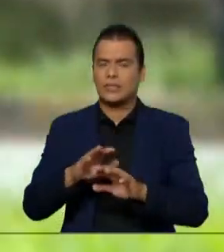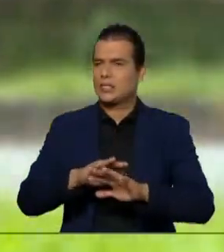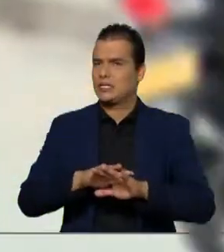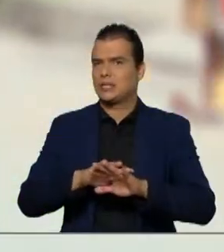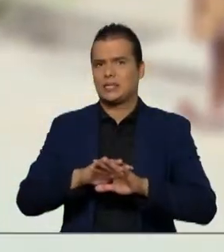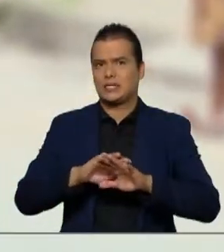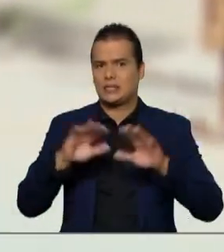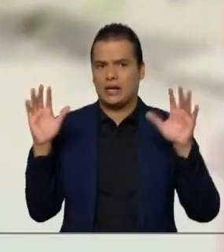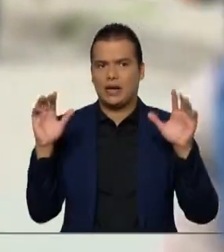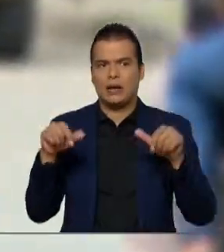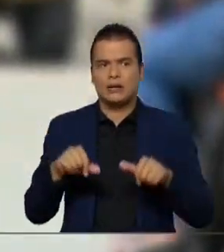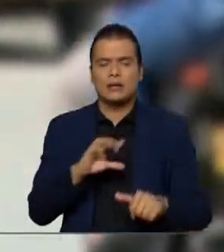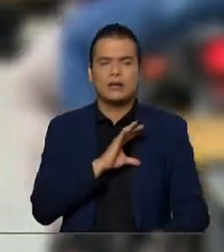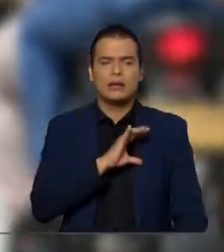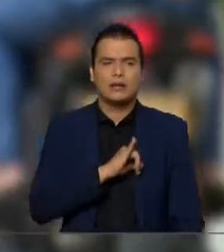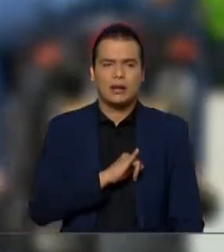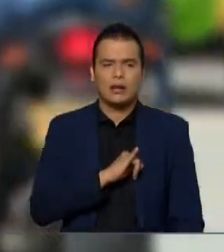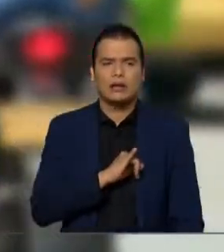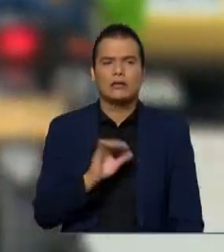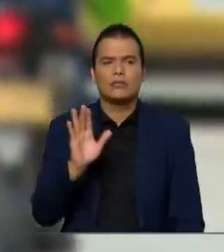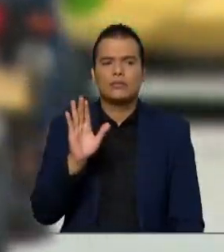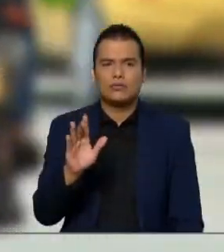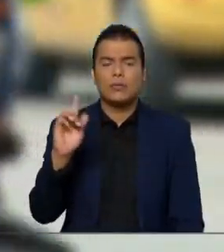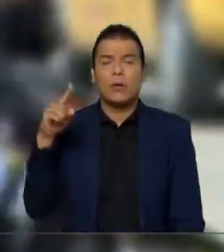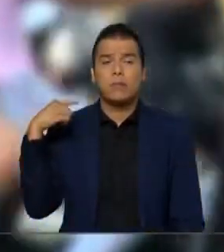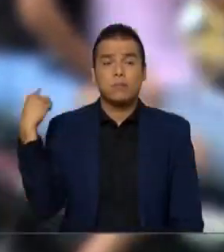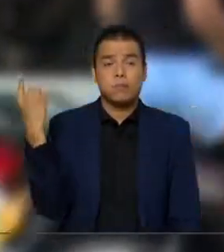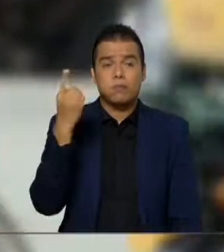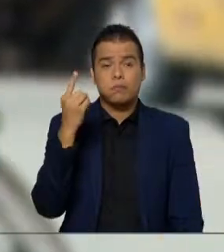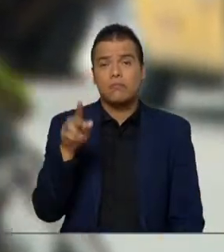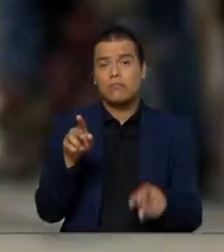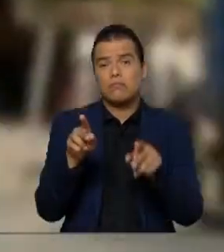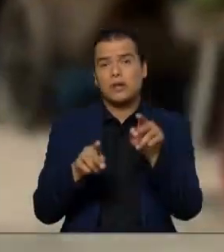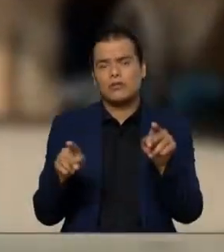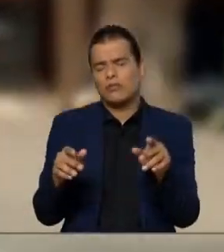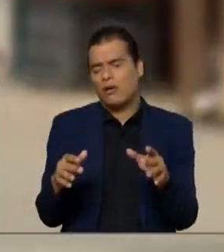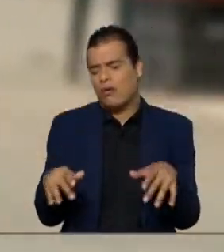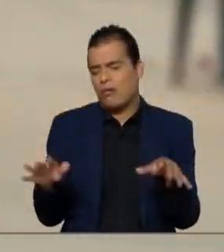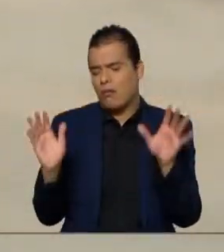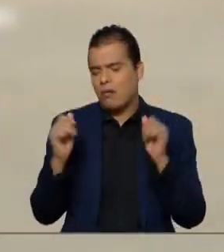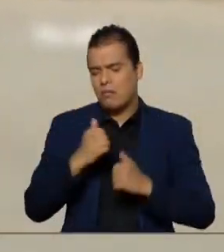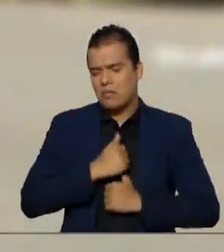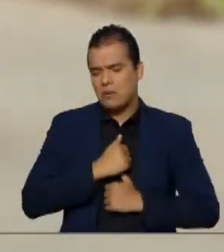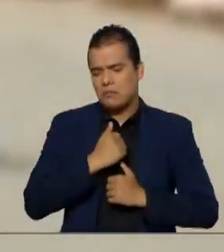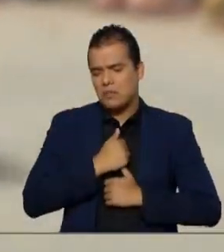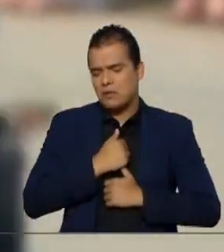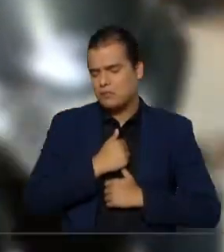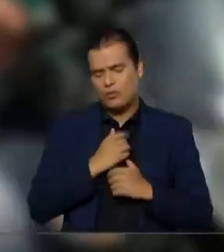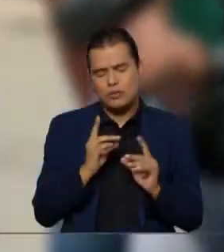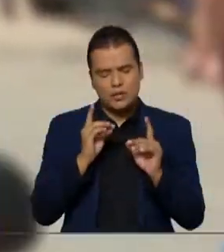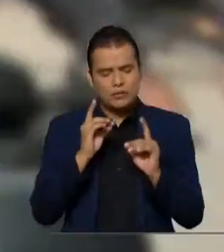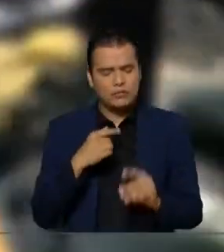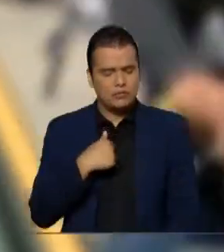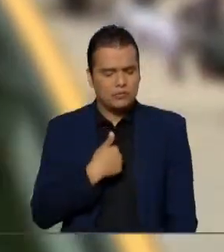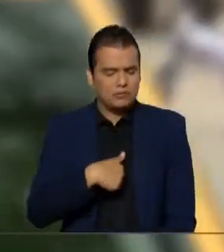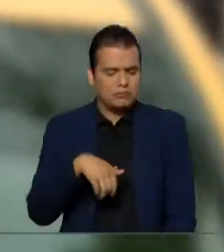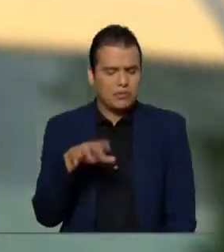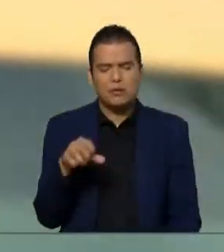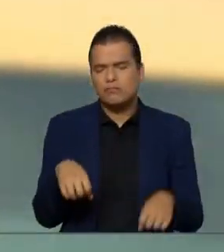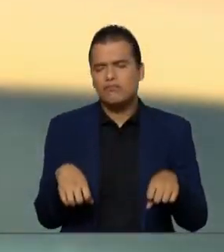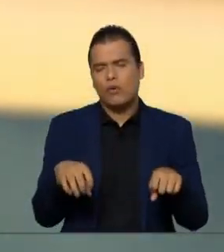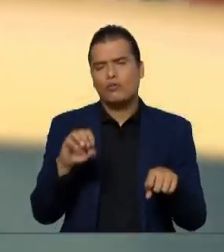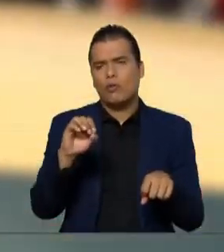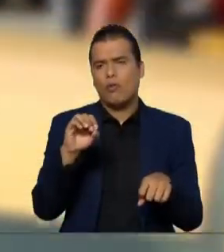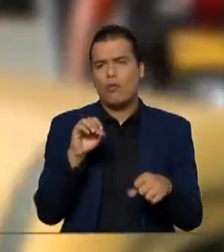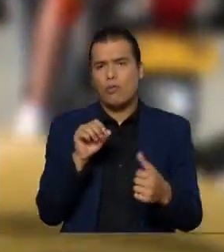definitivamente y de manera deliberada, y que no podemos seguir continuando o continuar más bien con esta situación, las motocicletas se nos